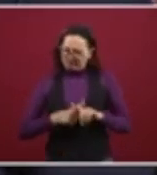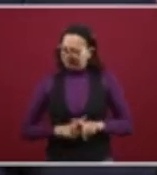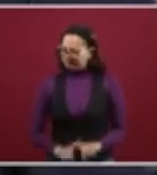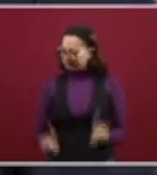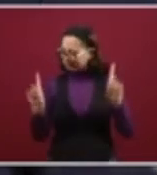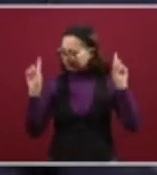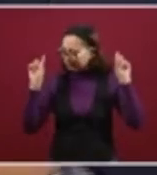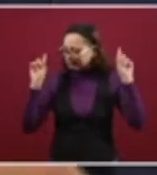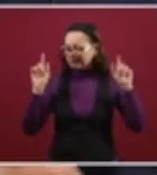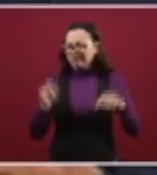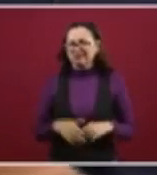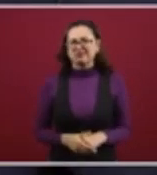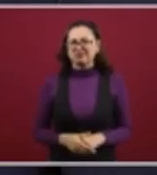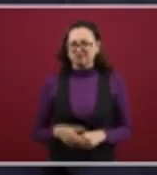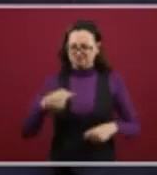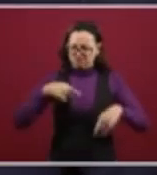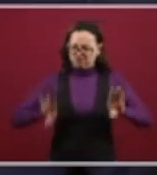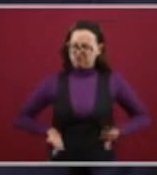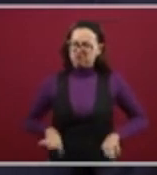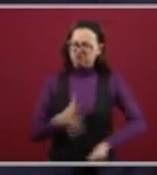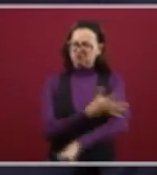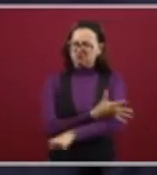Es un asunto también de honestidad.